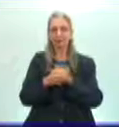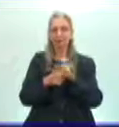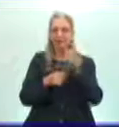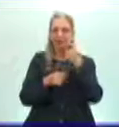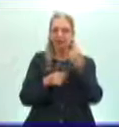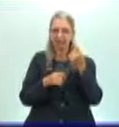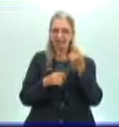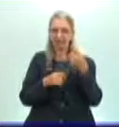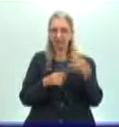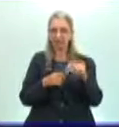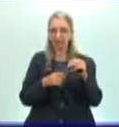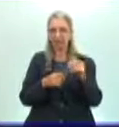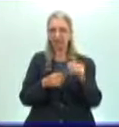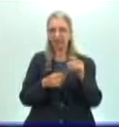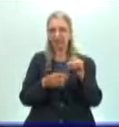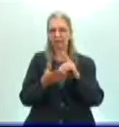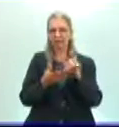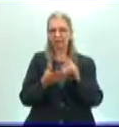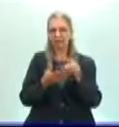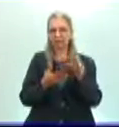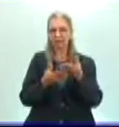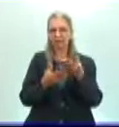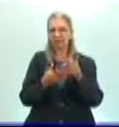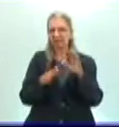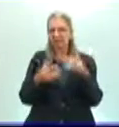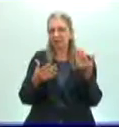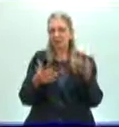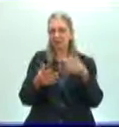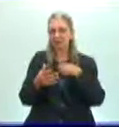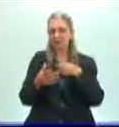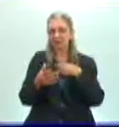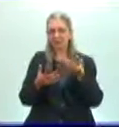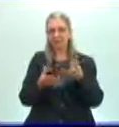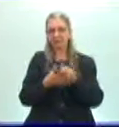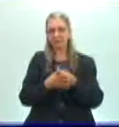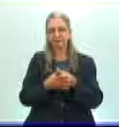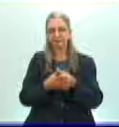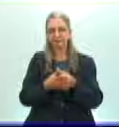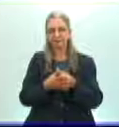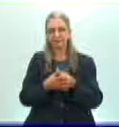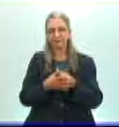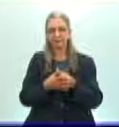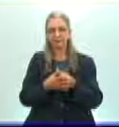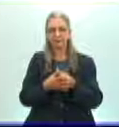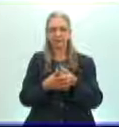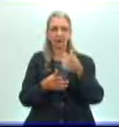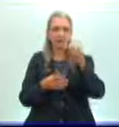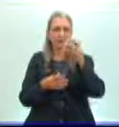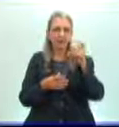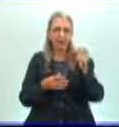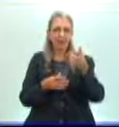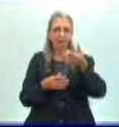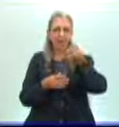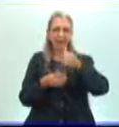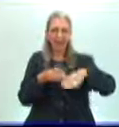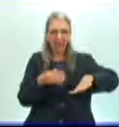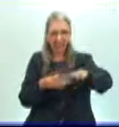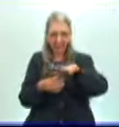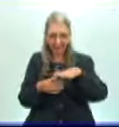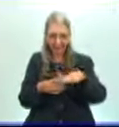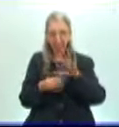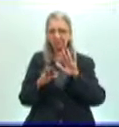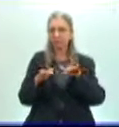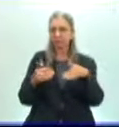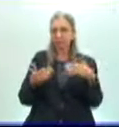ejercicio y quiero mostrar los datos que tenemos. En este caso es importante tener claro la fórmula de área. Ya veíamos la fórmula que